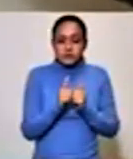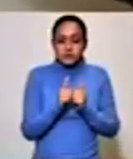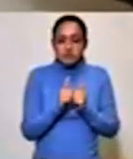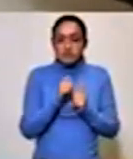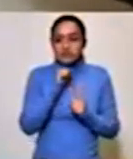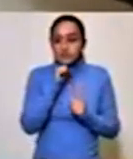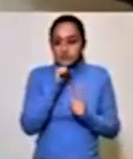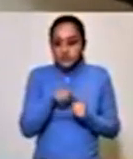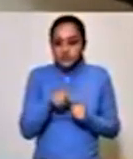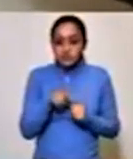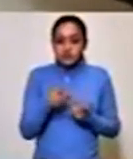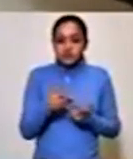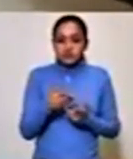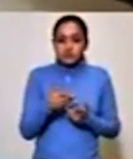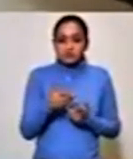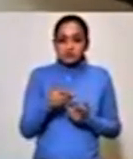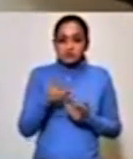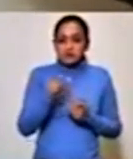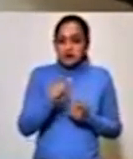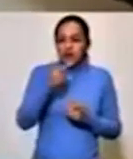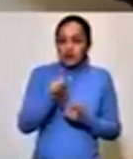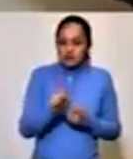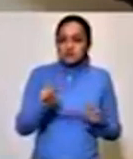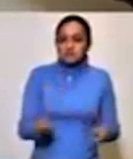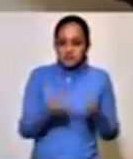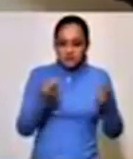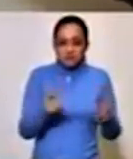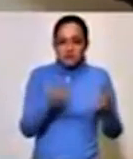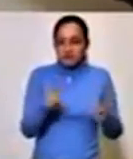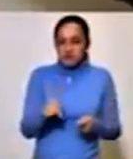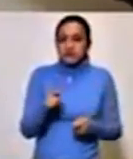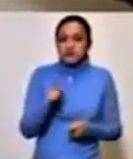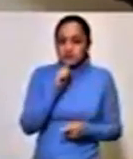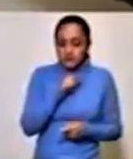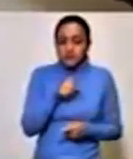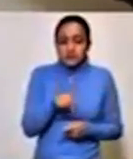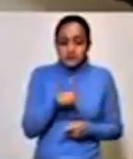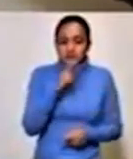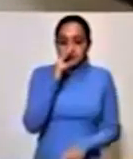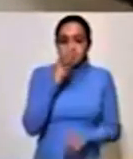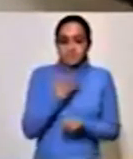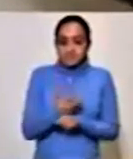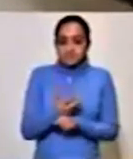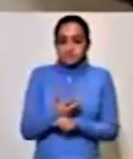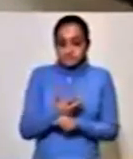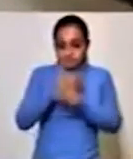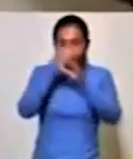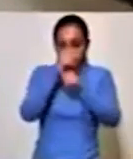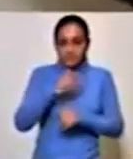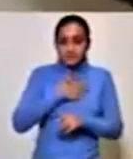con también gaseras, o sea, expendios de hidrocarburos, firmará con nosotros un